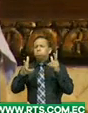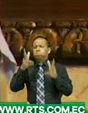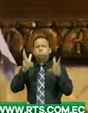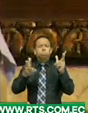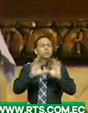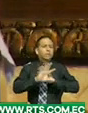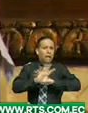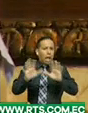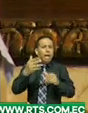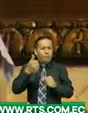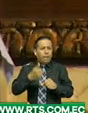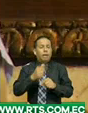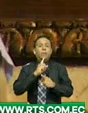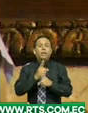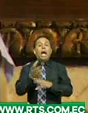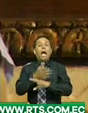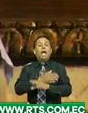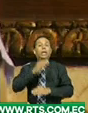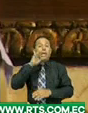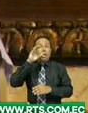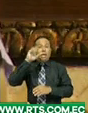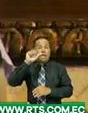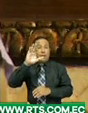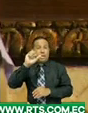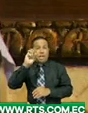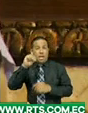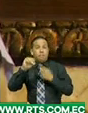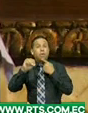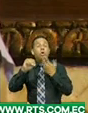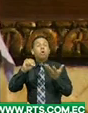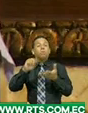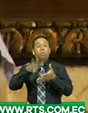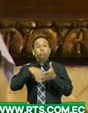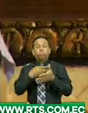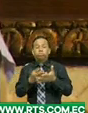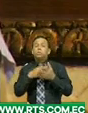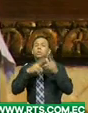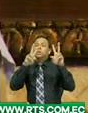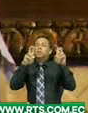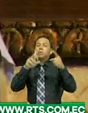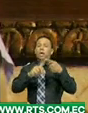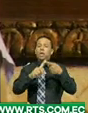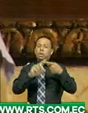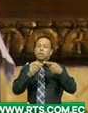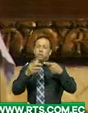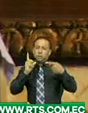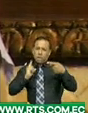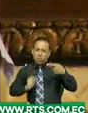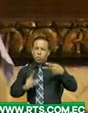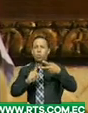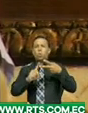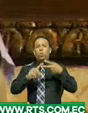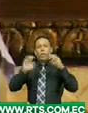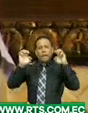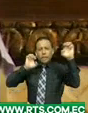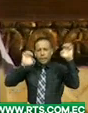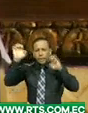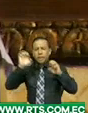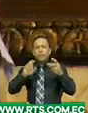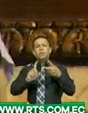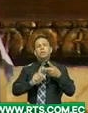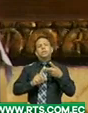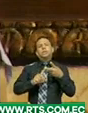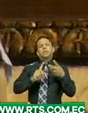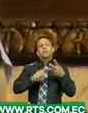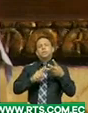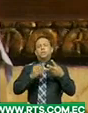ya conocidas por la ATM, que incluyen los servicios de salud, servicios estratégicos, de